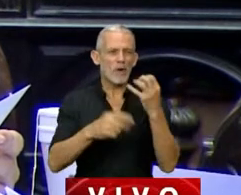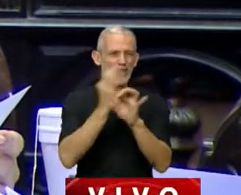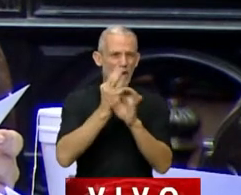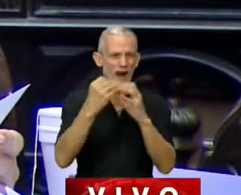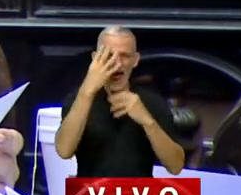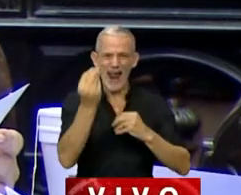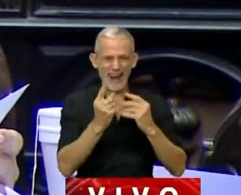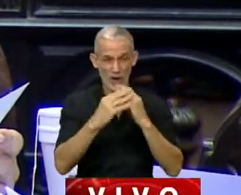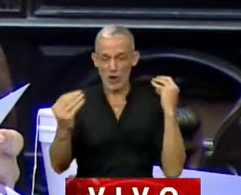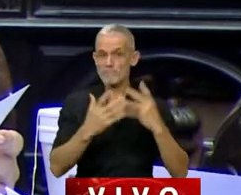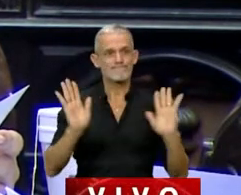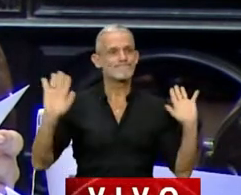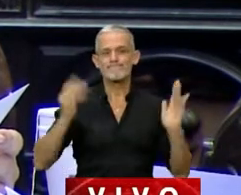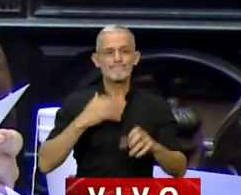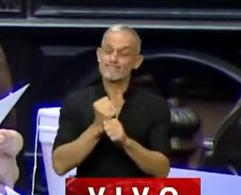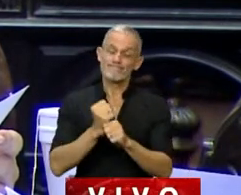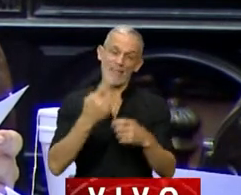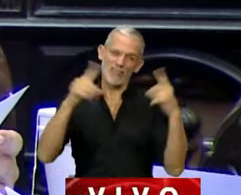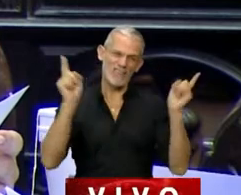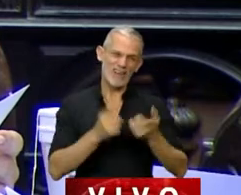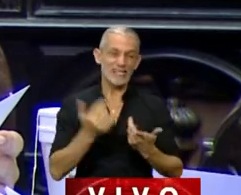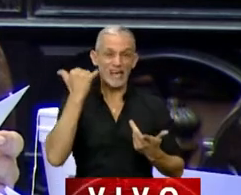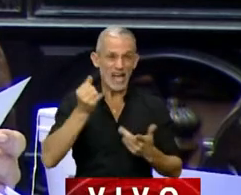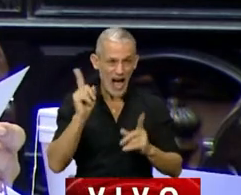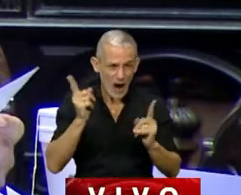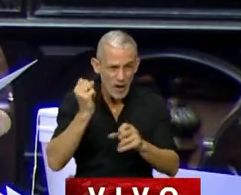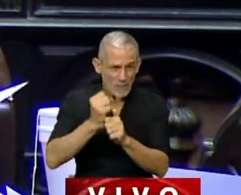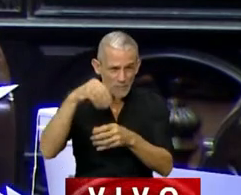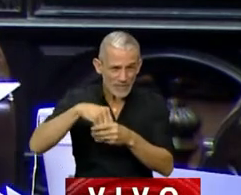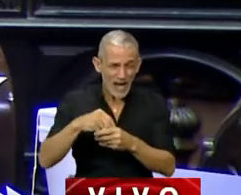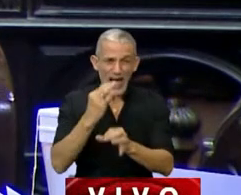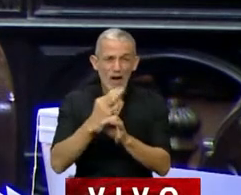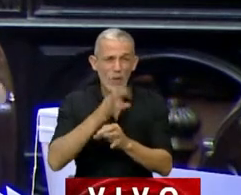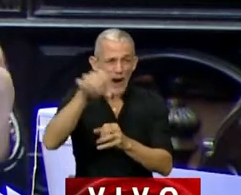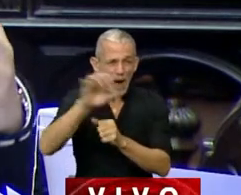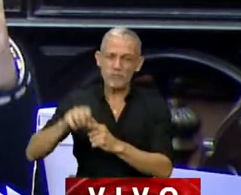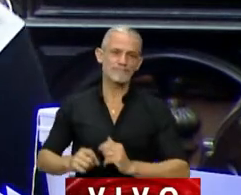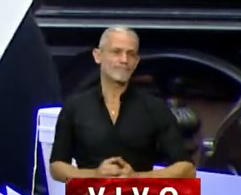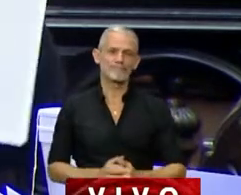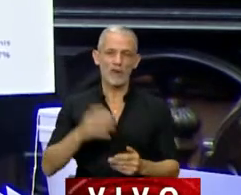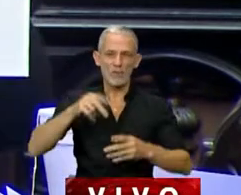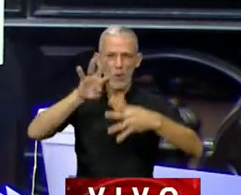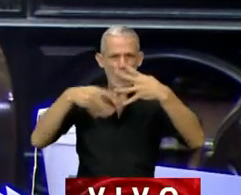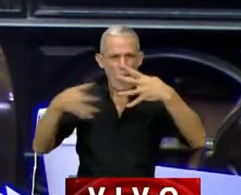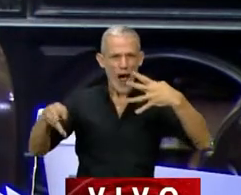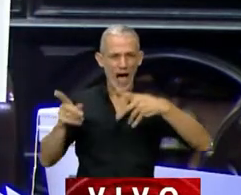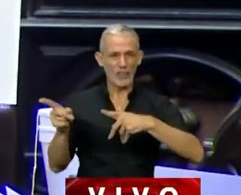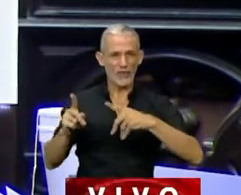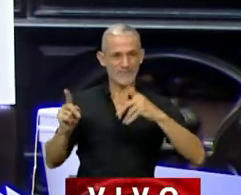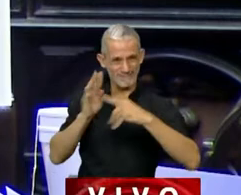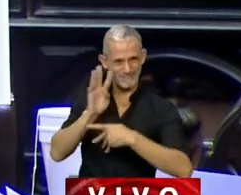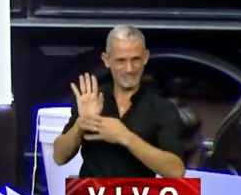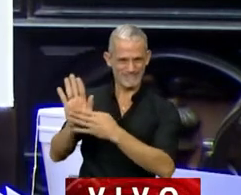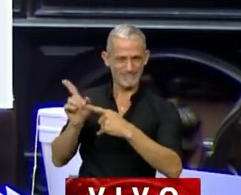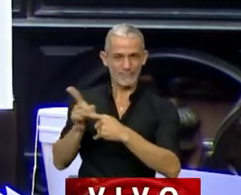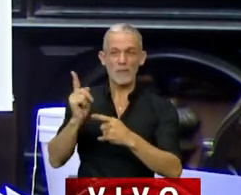escolares tuvieron que cambiar su rubro y ya no siguen en el mismo. Yo traje un cuadrito donde